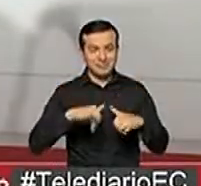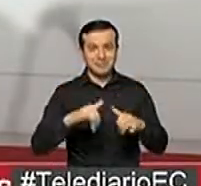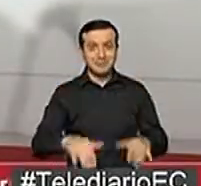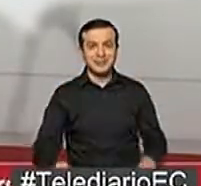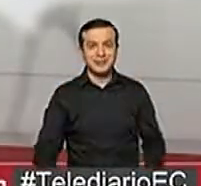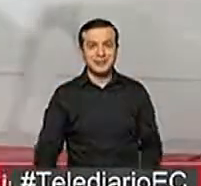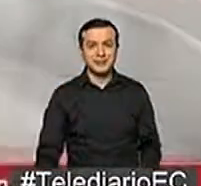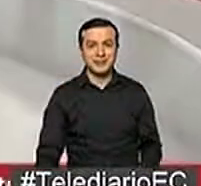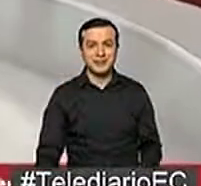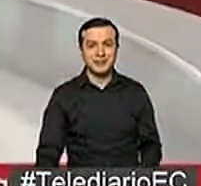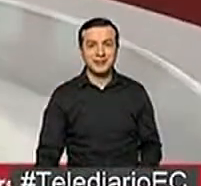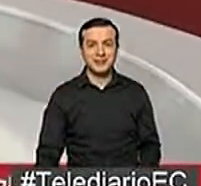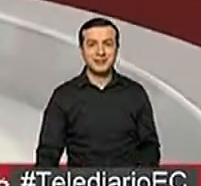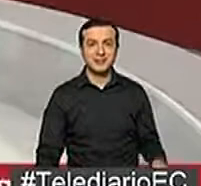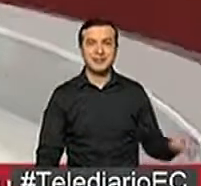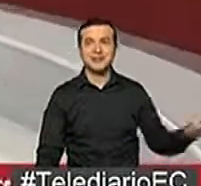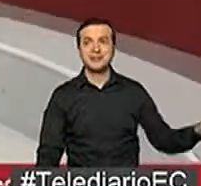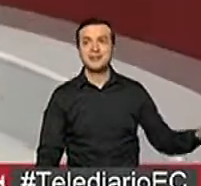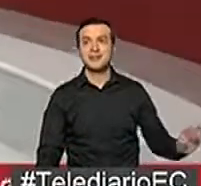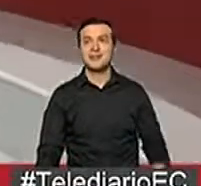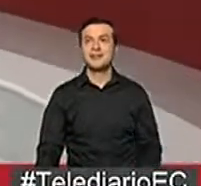nosotros.